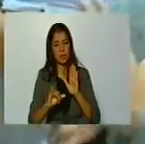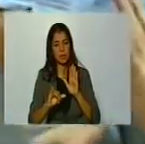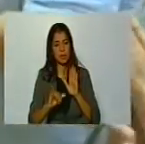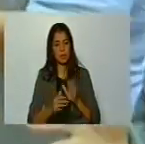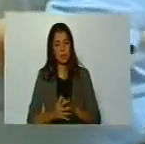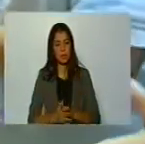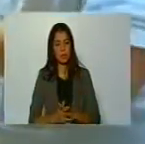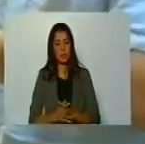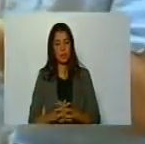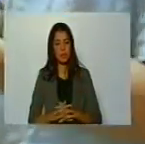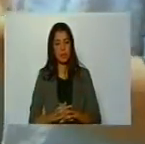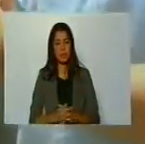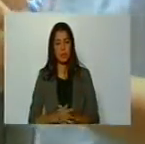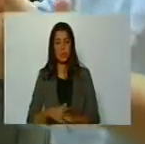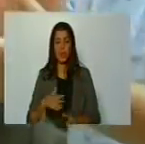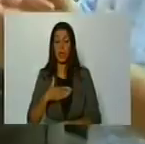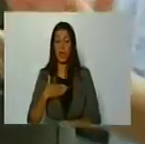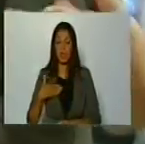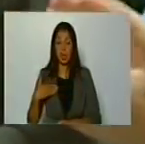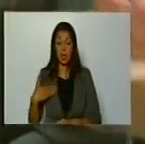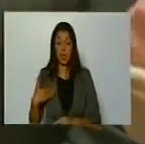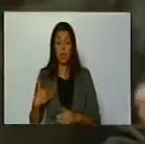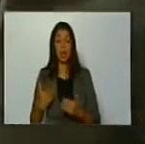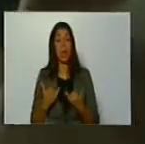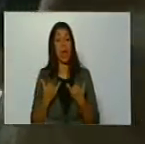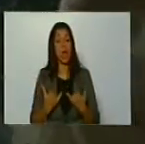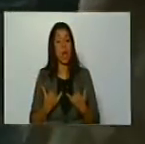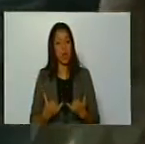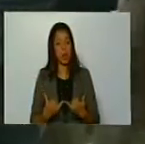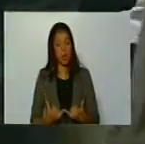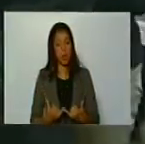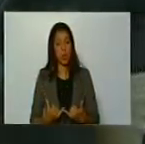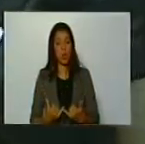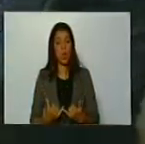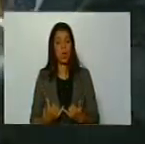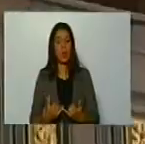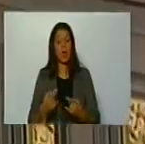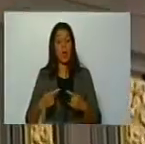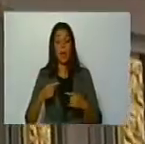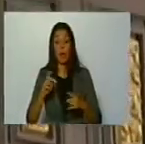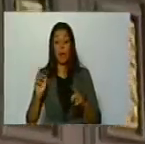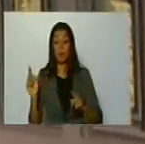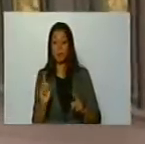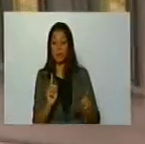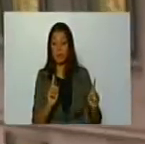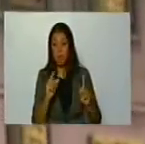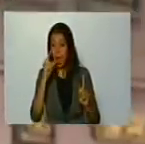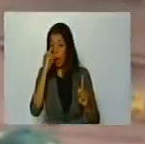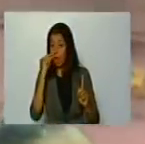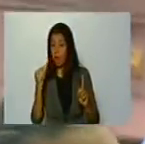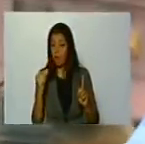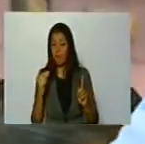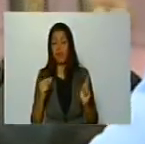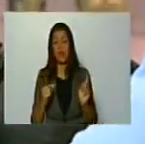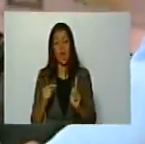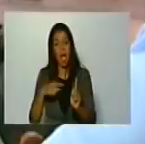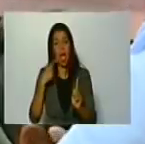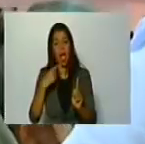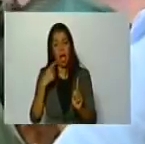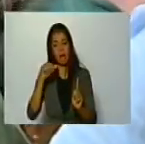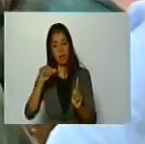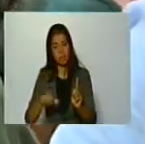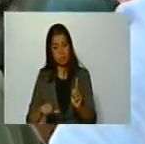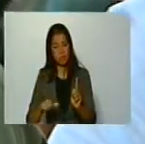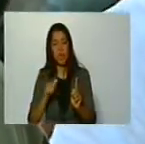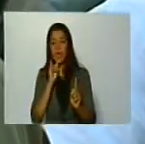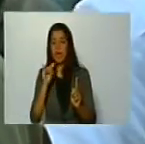Y yo quiero ahora, con todos los elementos que ha aportado el fiscal general de la República, con la